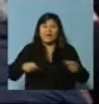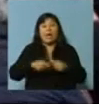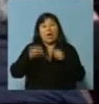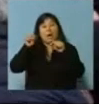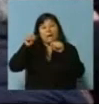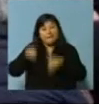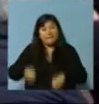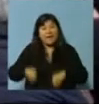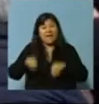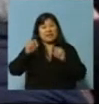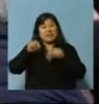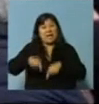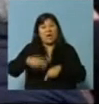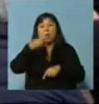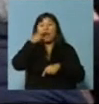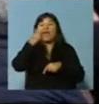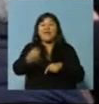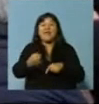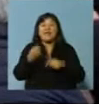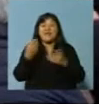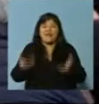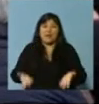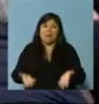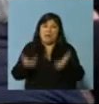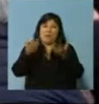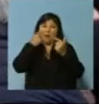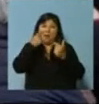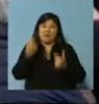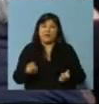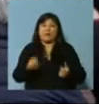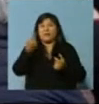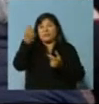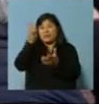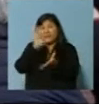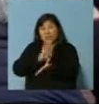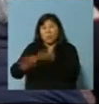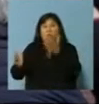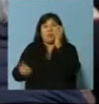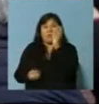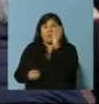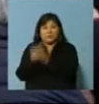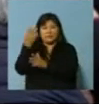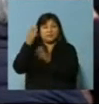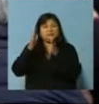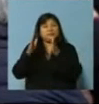con nuestra energía viva, yo creo que